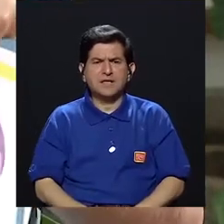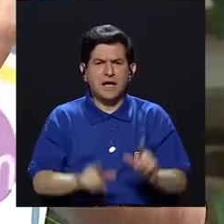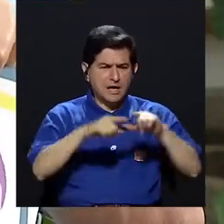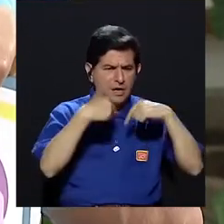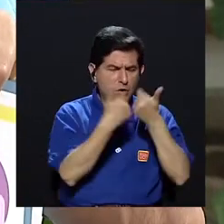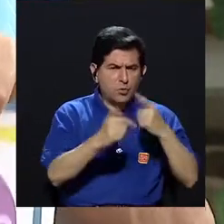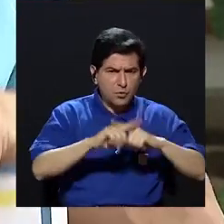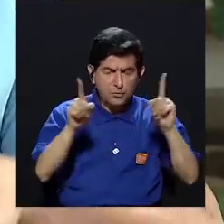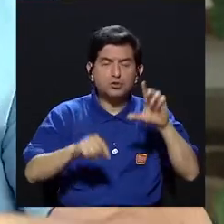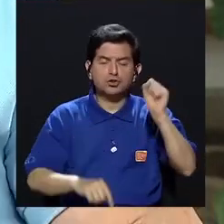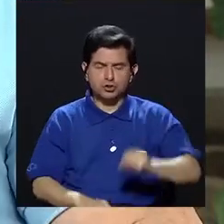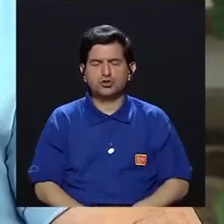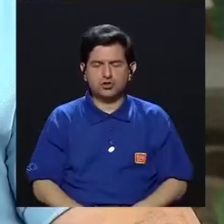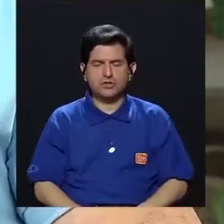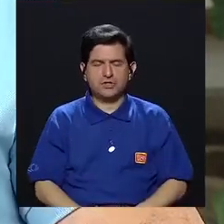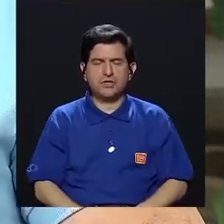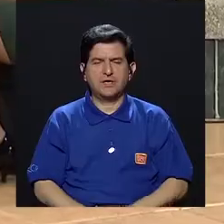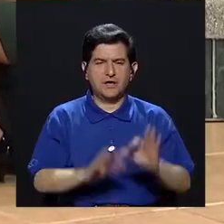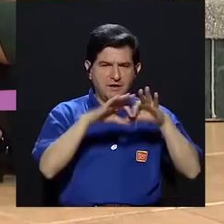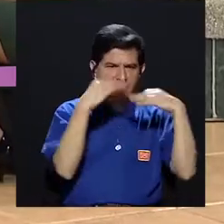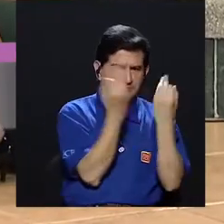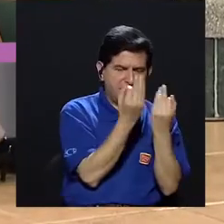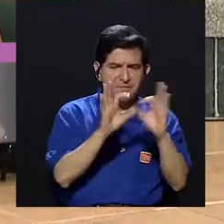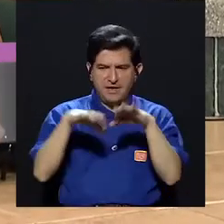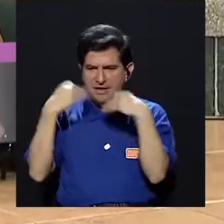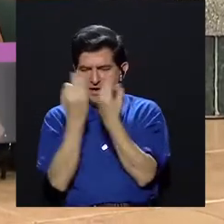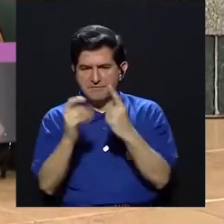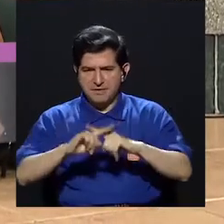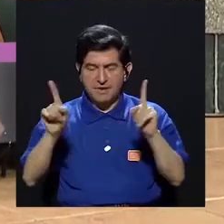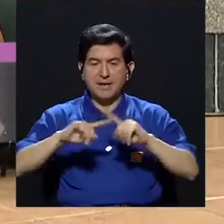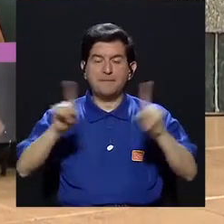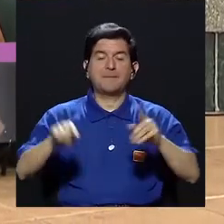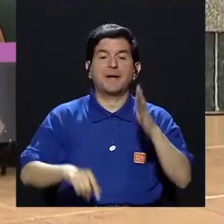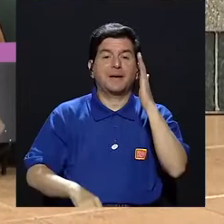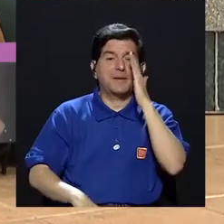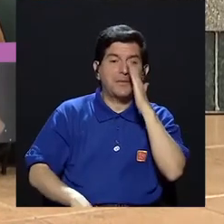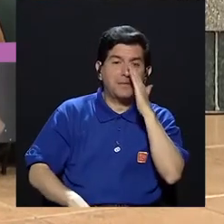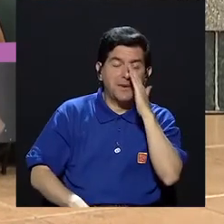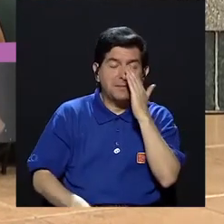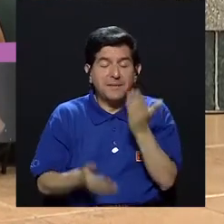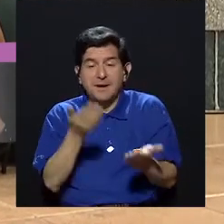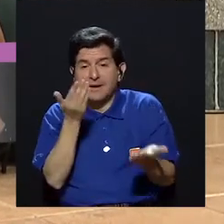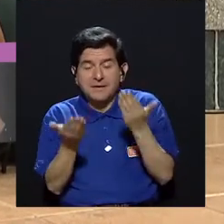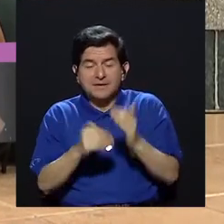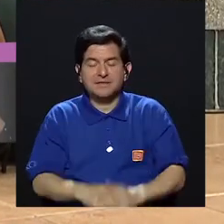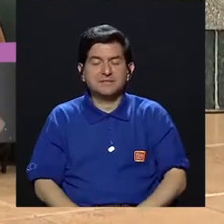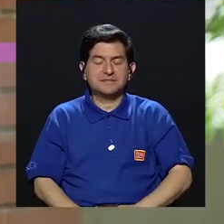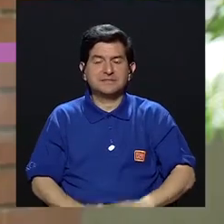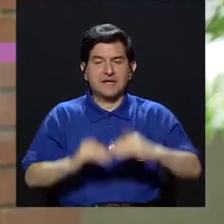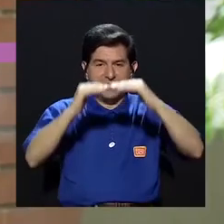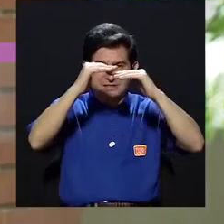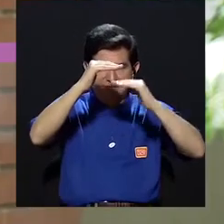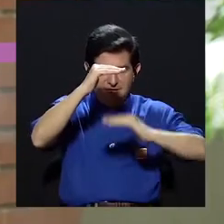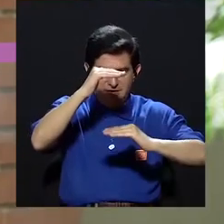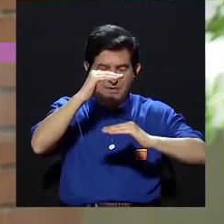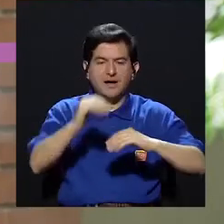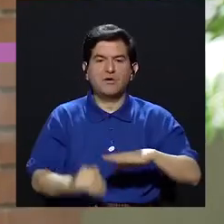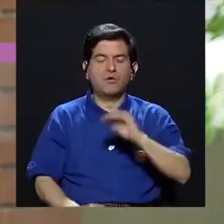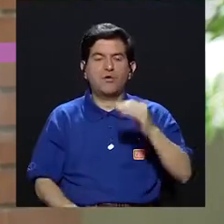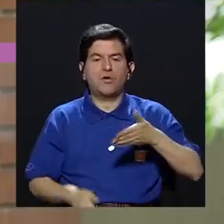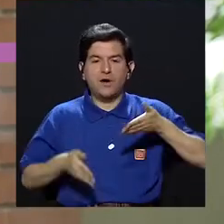sean de núcleos distintos. Son núcleos distintos, pero tiene que ser la mamá, por decir, abajo y arriba el